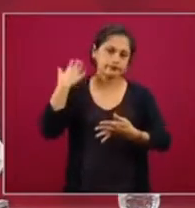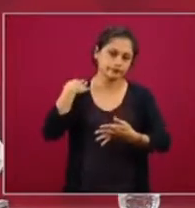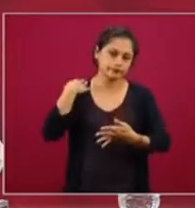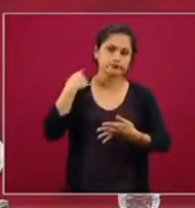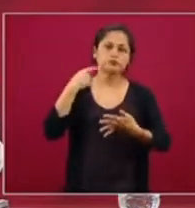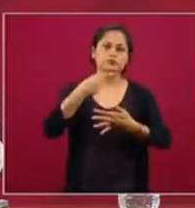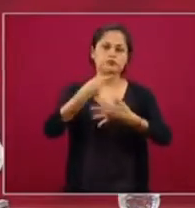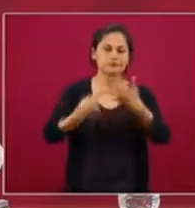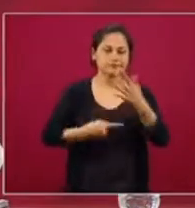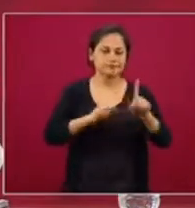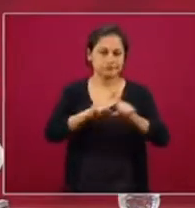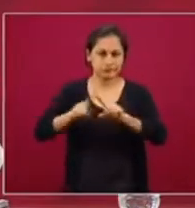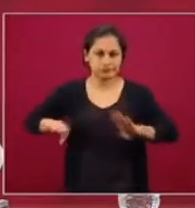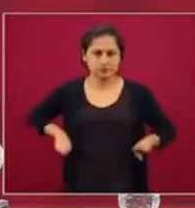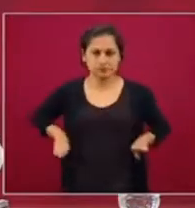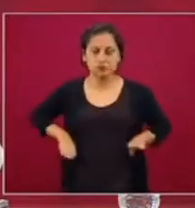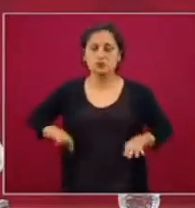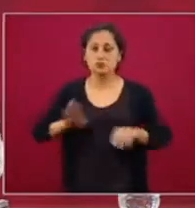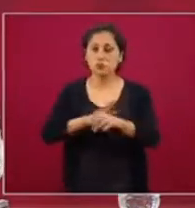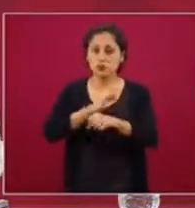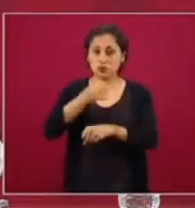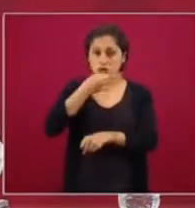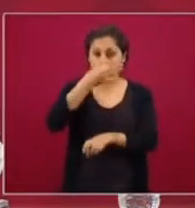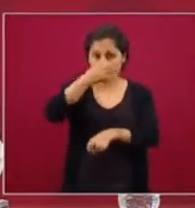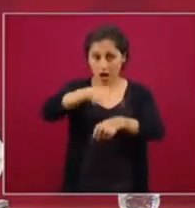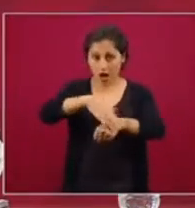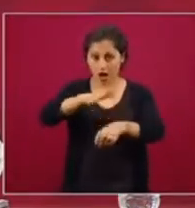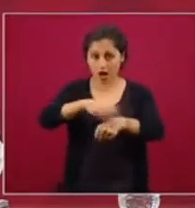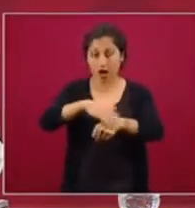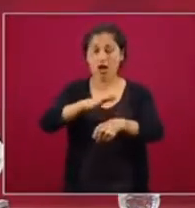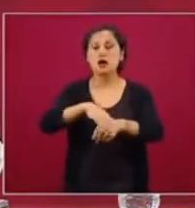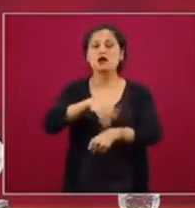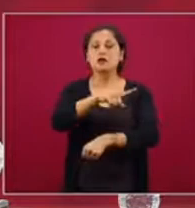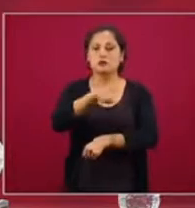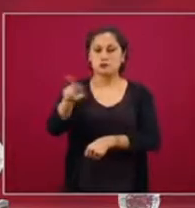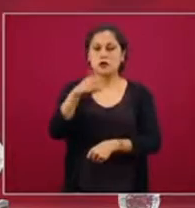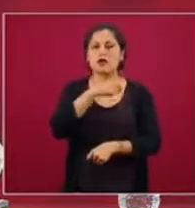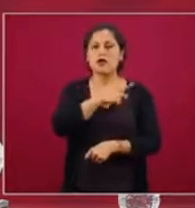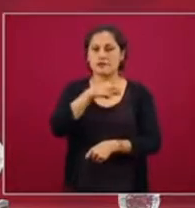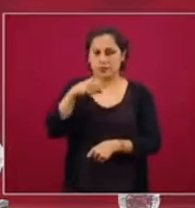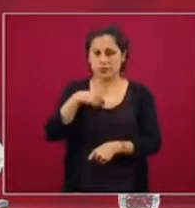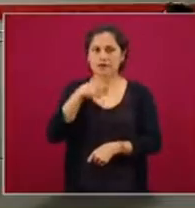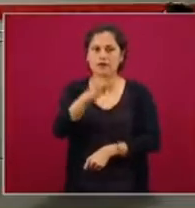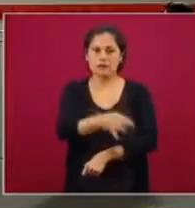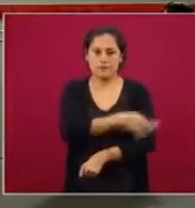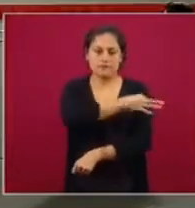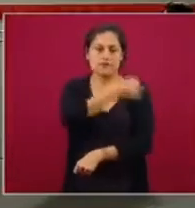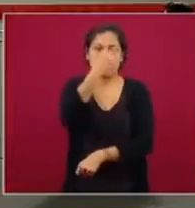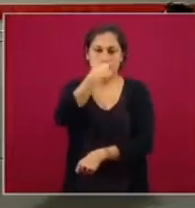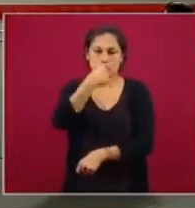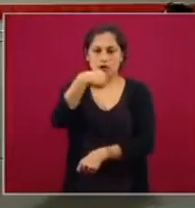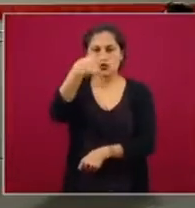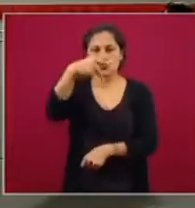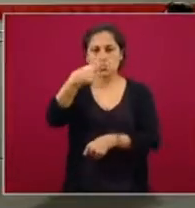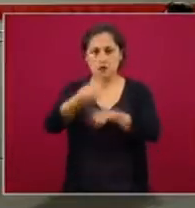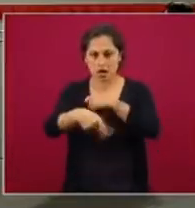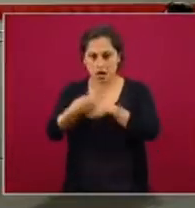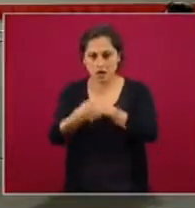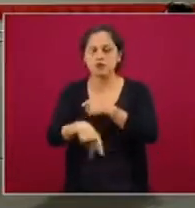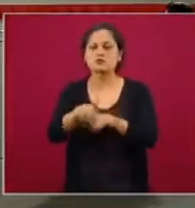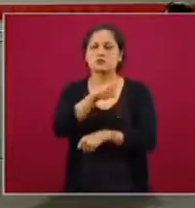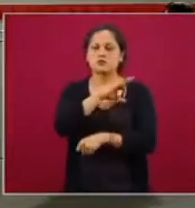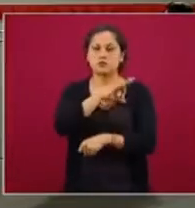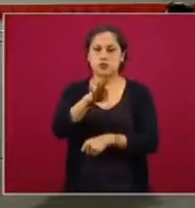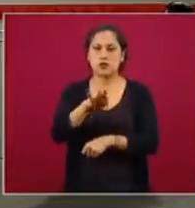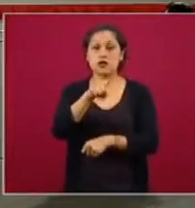entonces la recomendación de vacunación contra influenza va dirigida a las personas que tienen esa condición de riesgo. Y se puede en alguien que